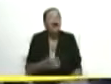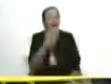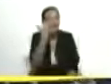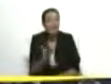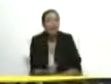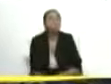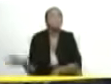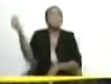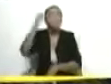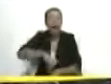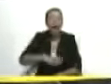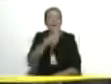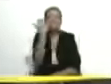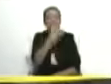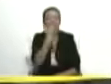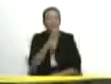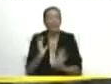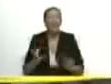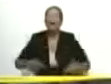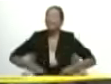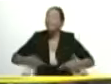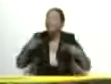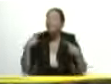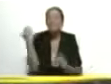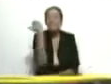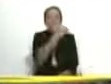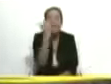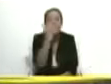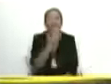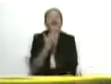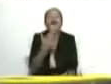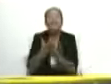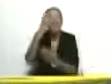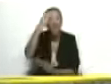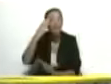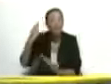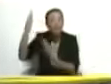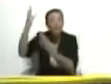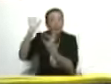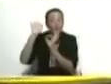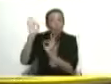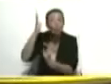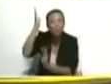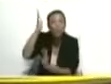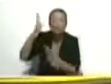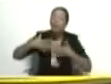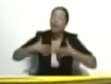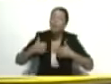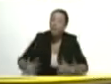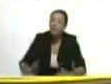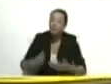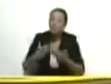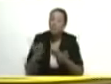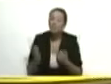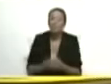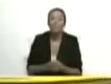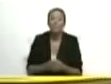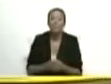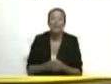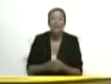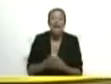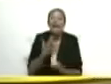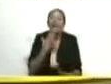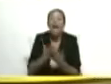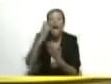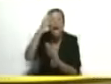reírse, sonreírle a la vida y darle gracias a Dios por la salud.